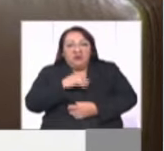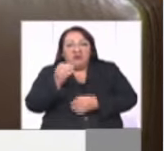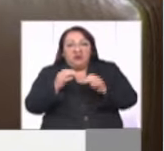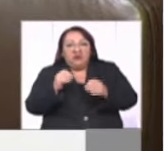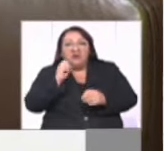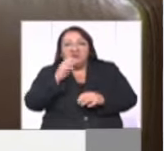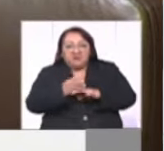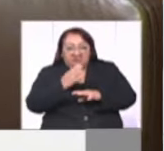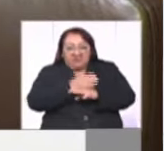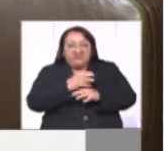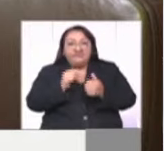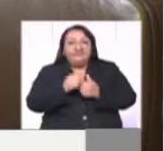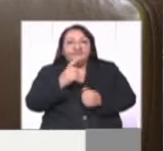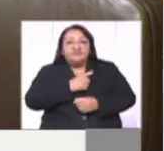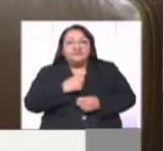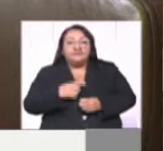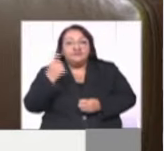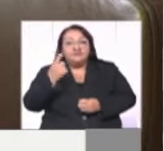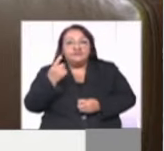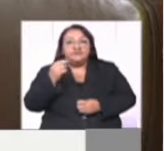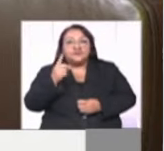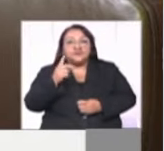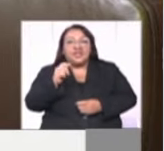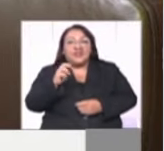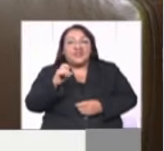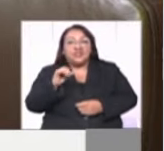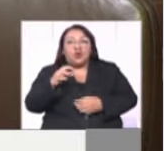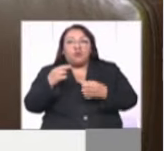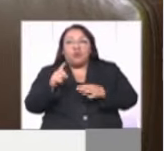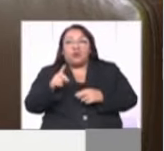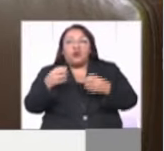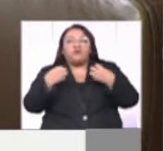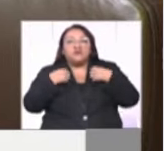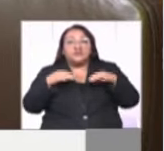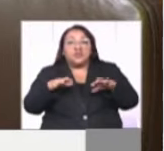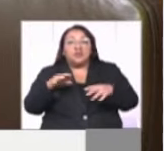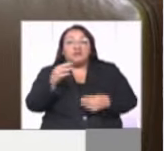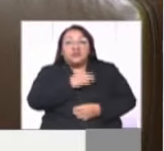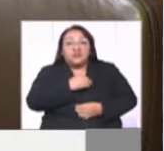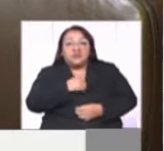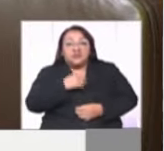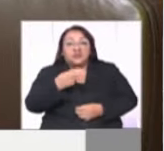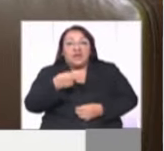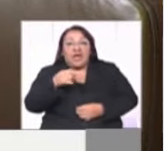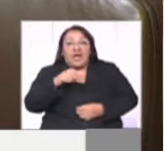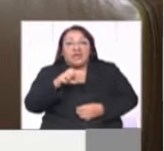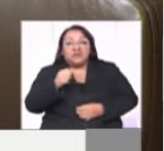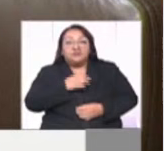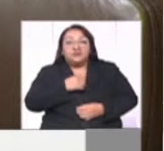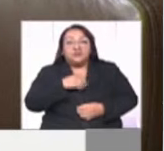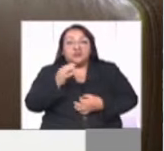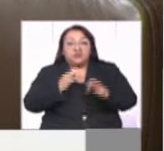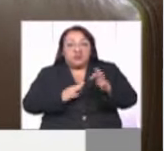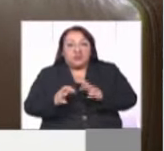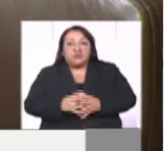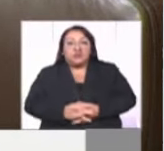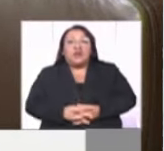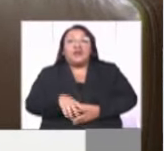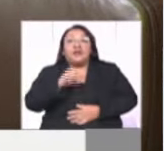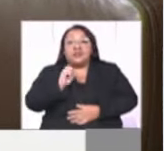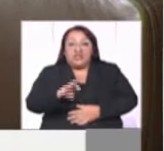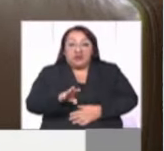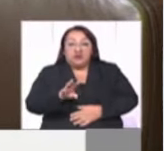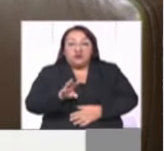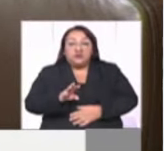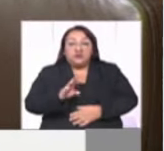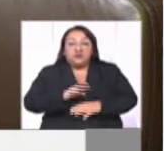a través de la Dirección General del Tesoro Público, del Despacho Ministerial de Hacienda, del Ministerio de Economía y Finanzas, en